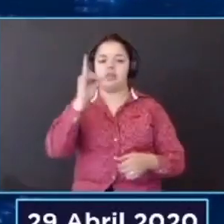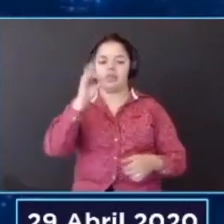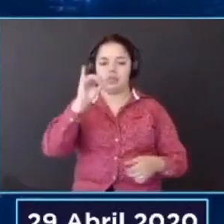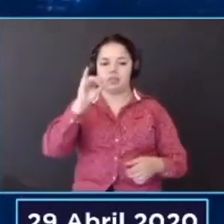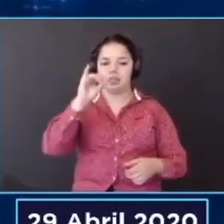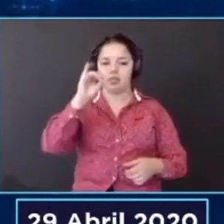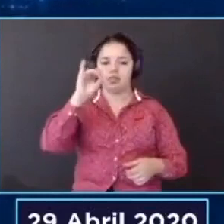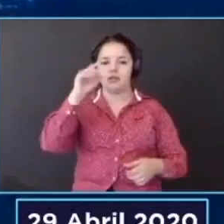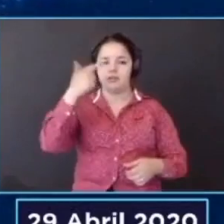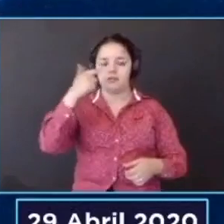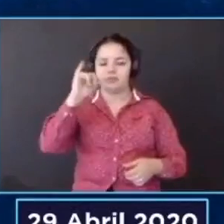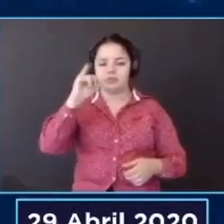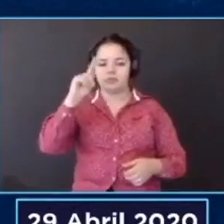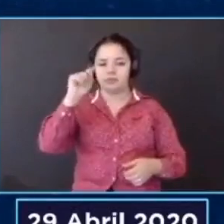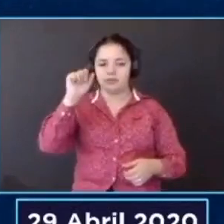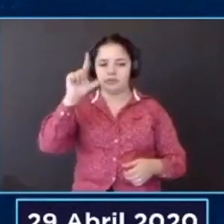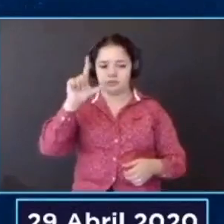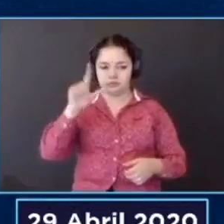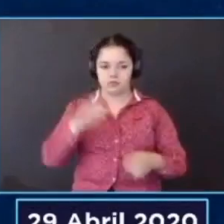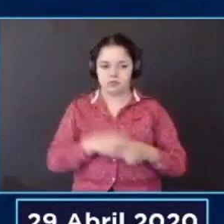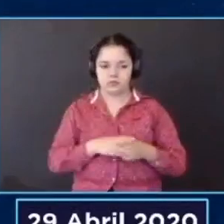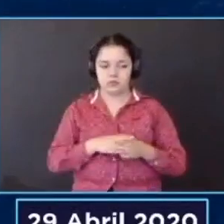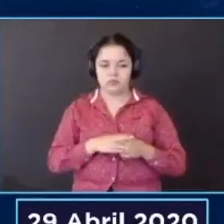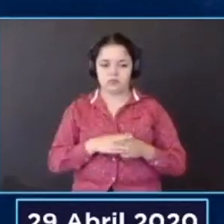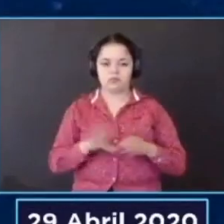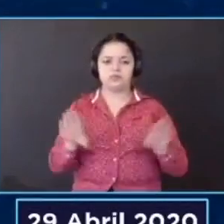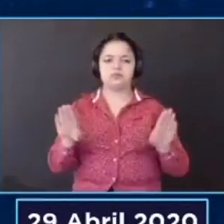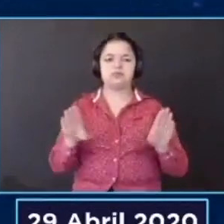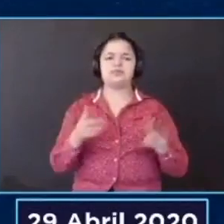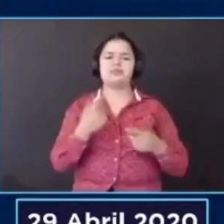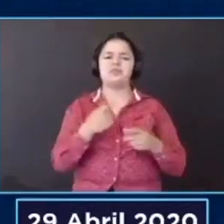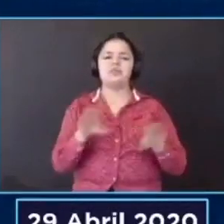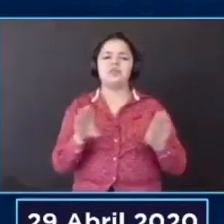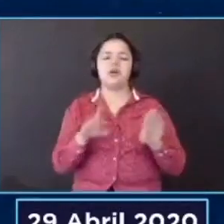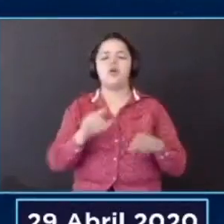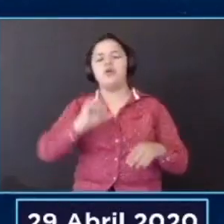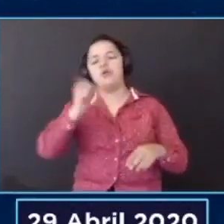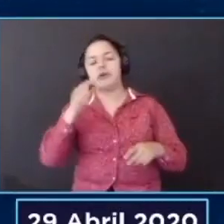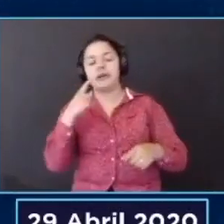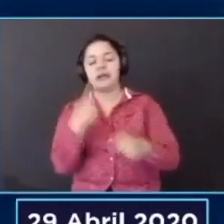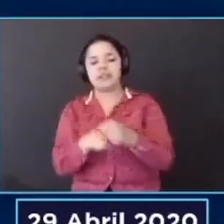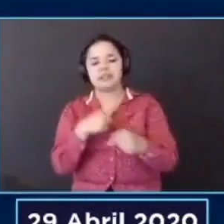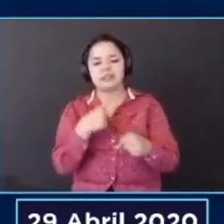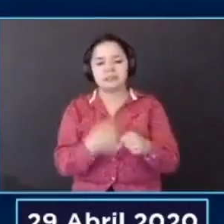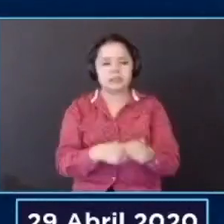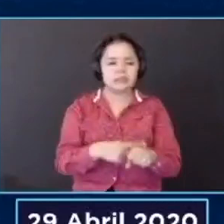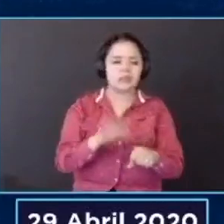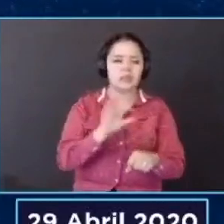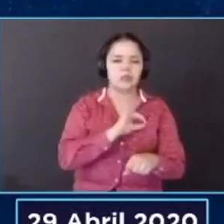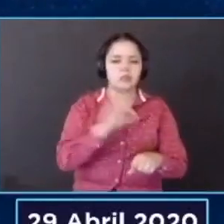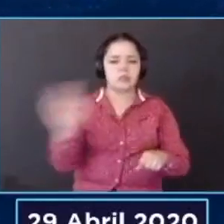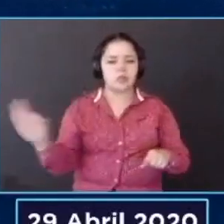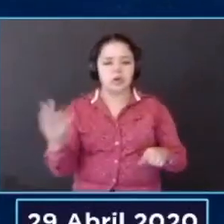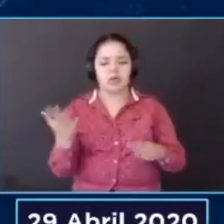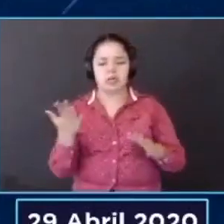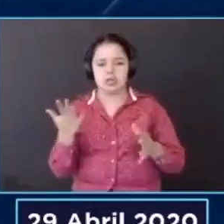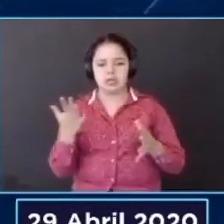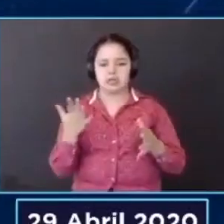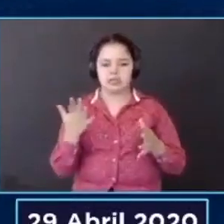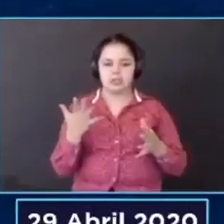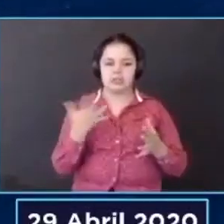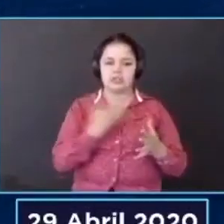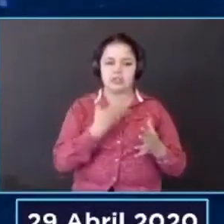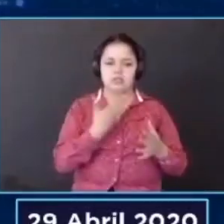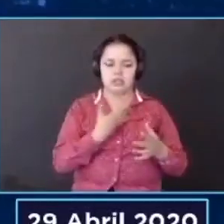Bueno, distribución de comorbilidades. Poco más de 3/4 partes están comprendidas en lo